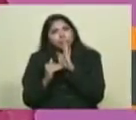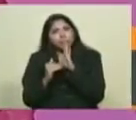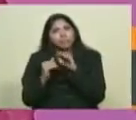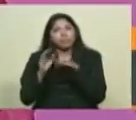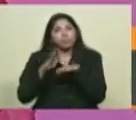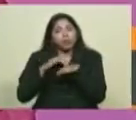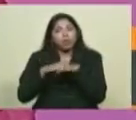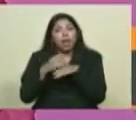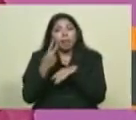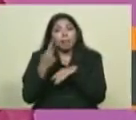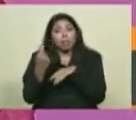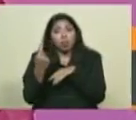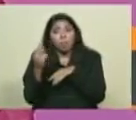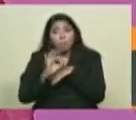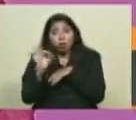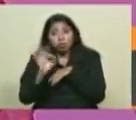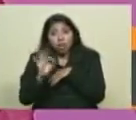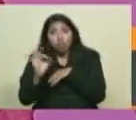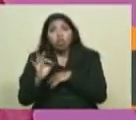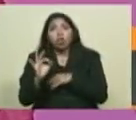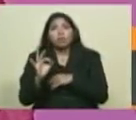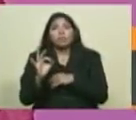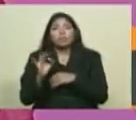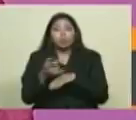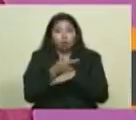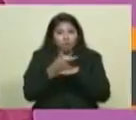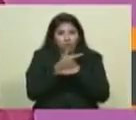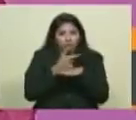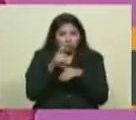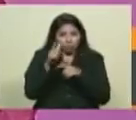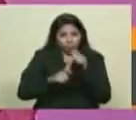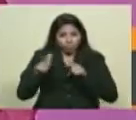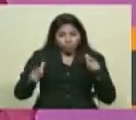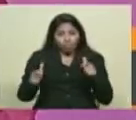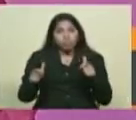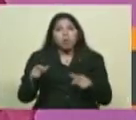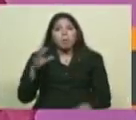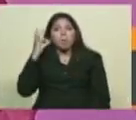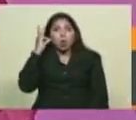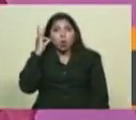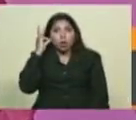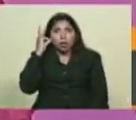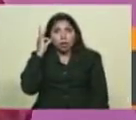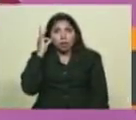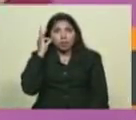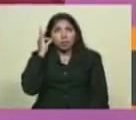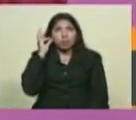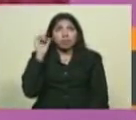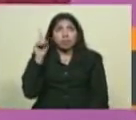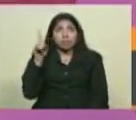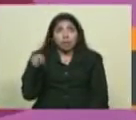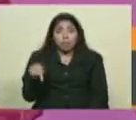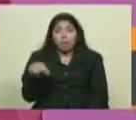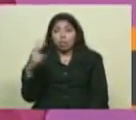el 21% de los gobernadores y gobernadoras del país son mujeres, incluyendo a